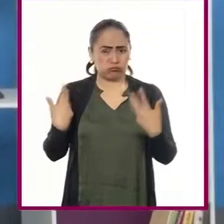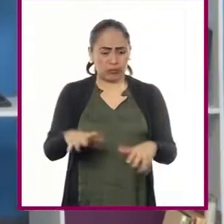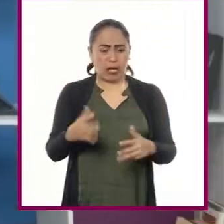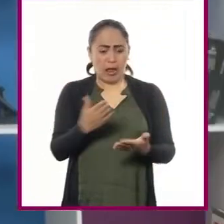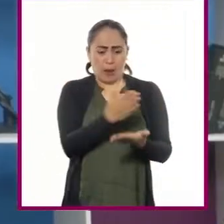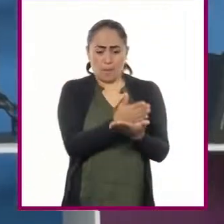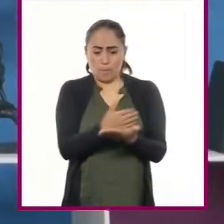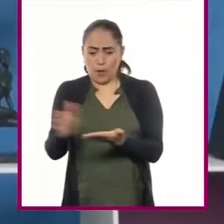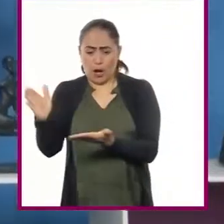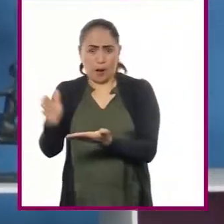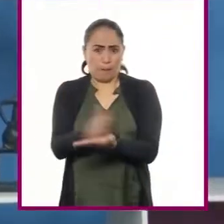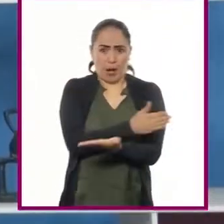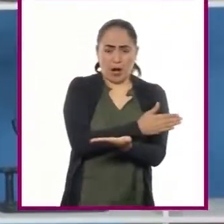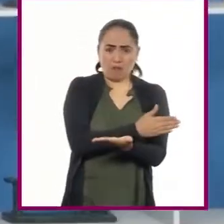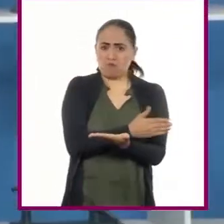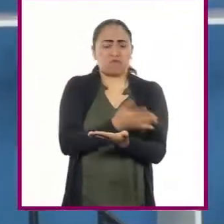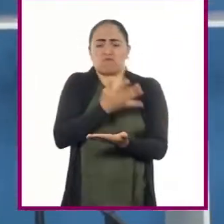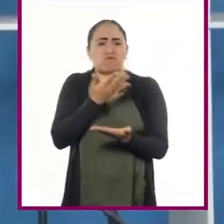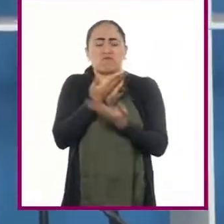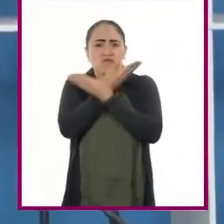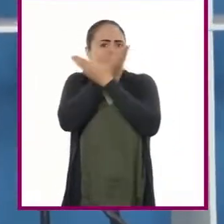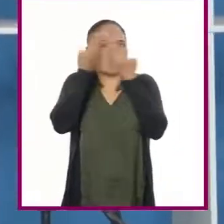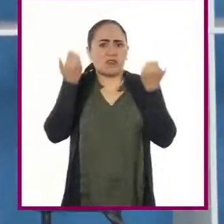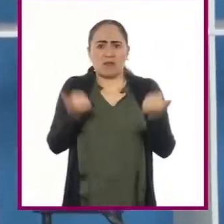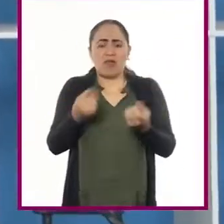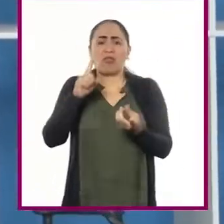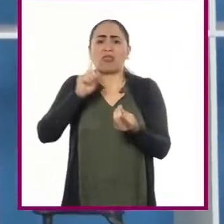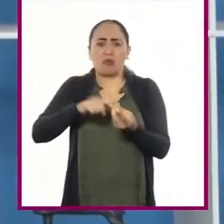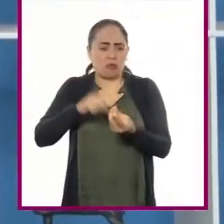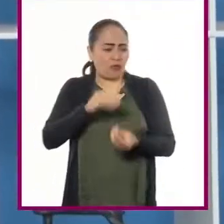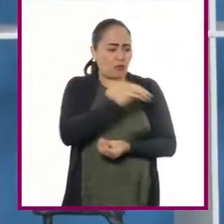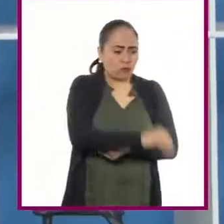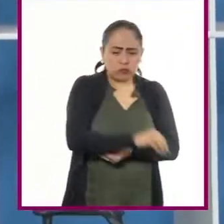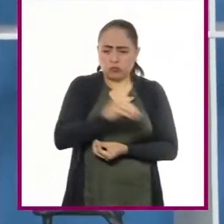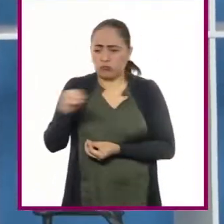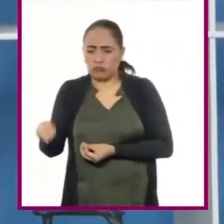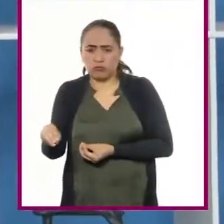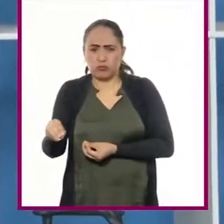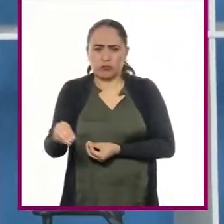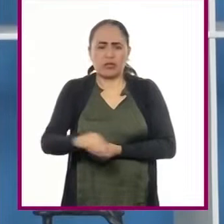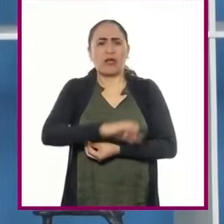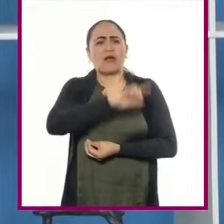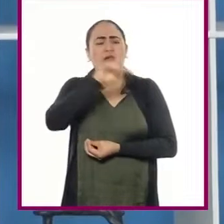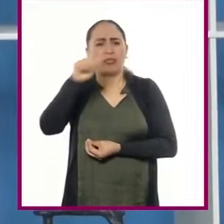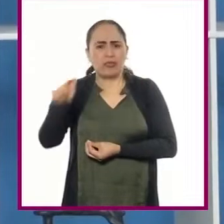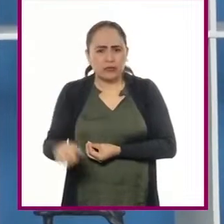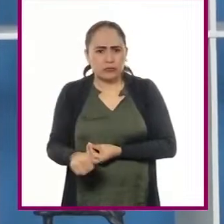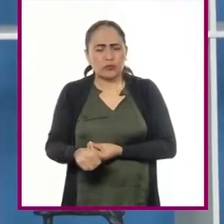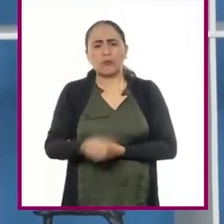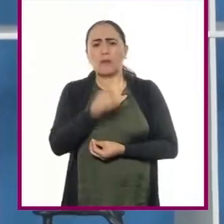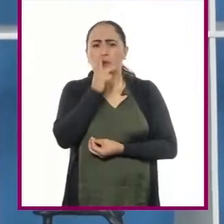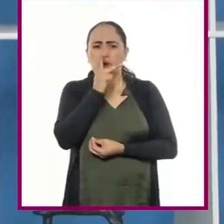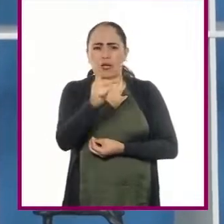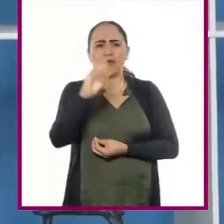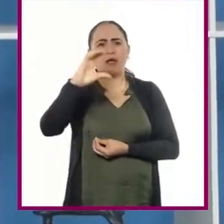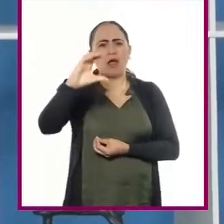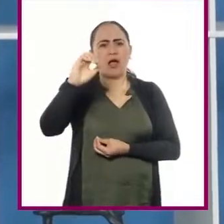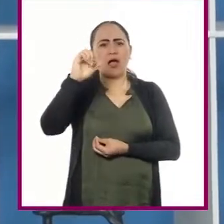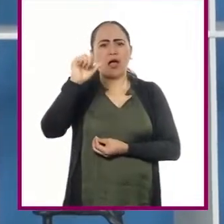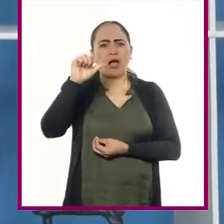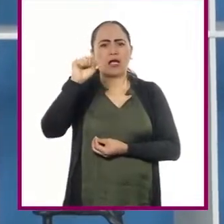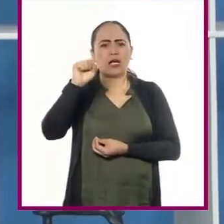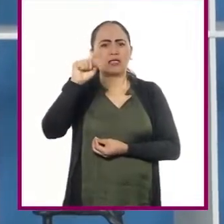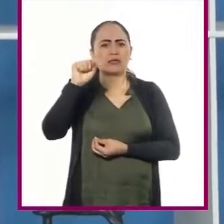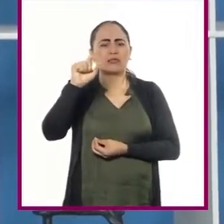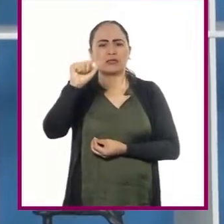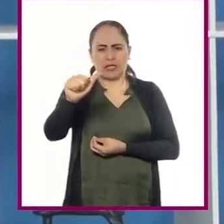fuera de la división entre República de Indios y de Españoles, por lo que se empezó a utilizar el término casta, que